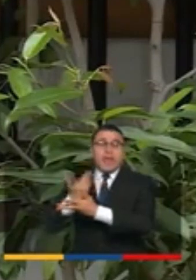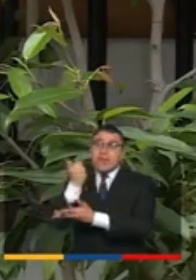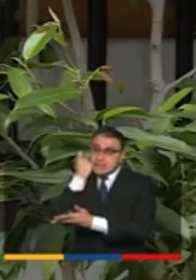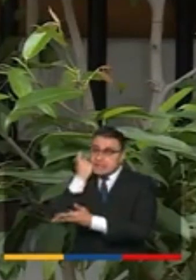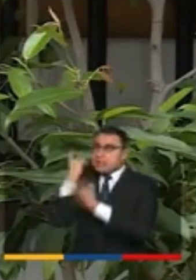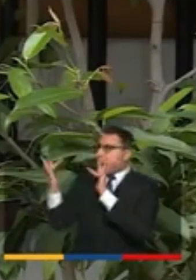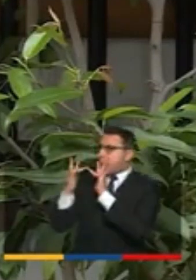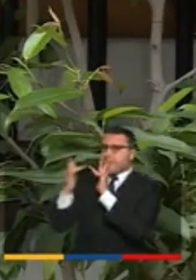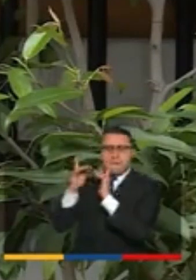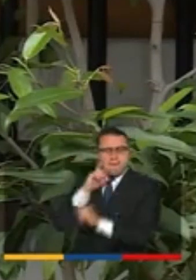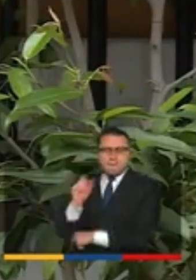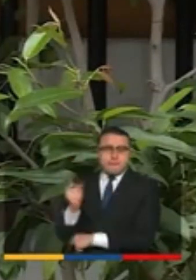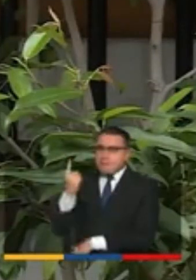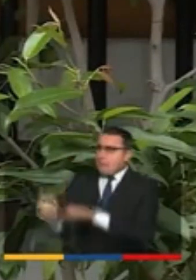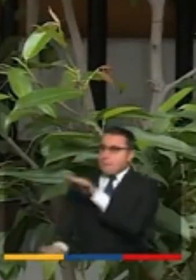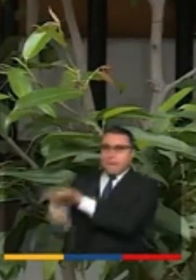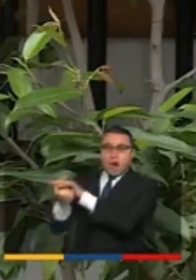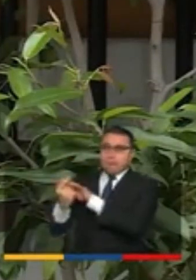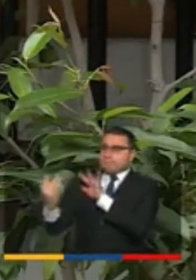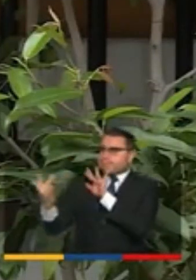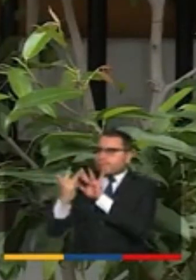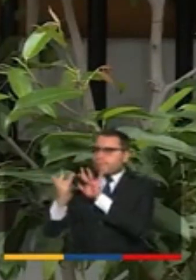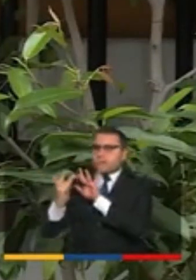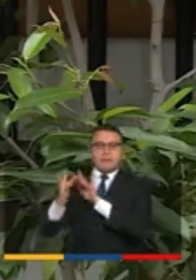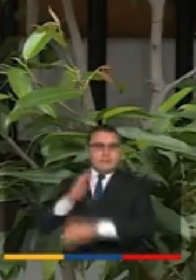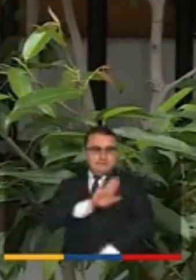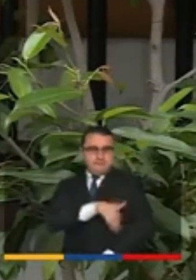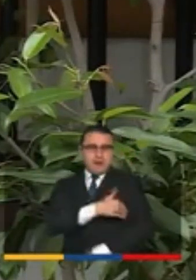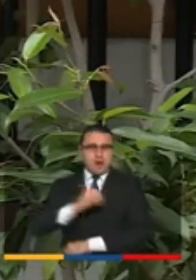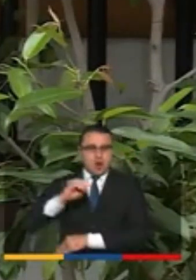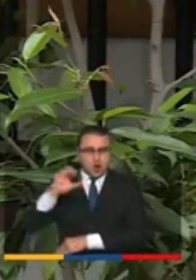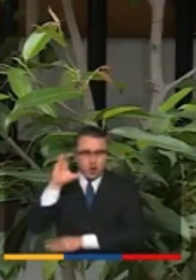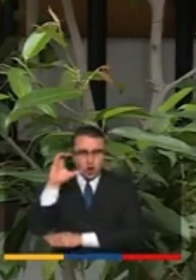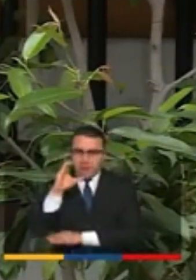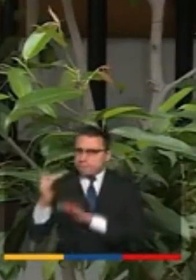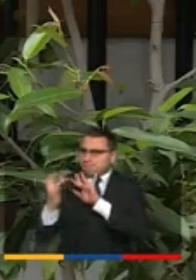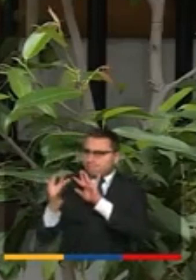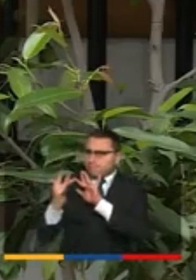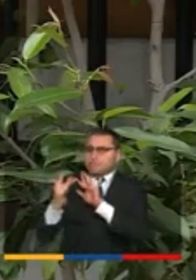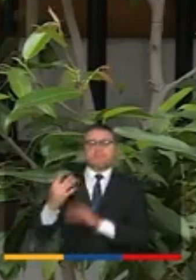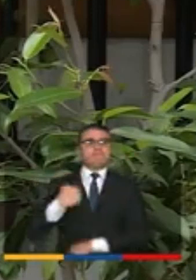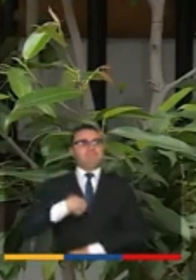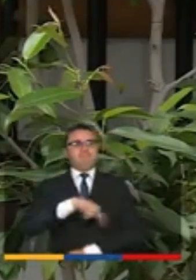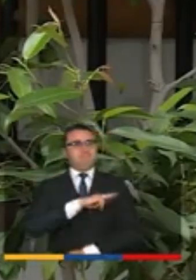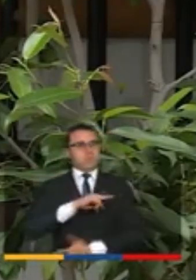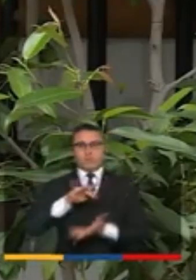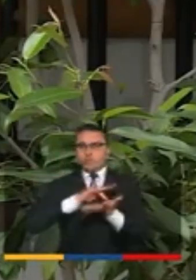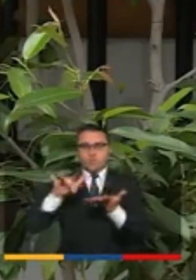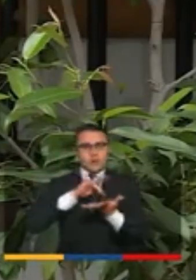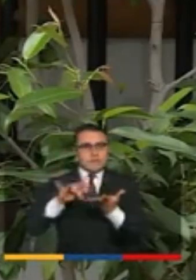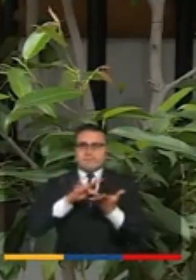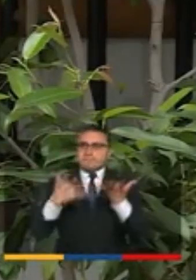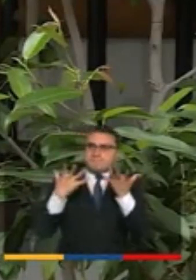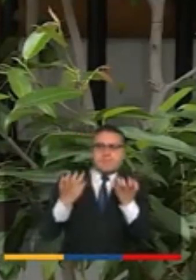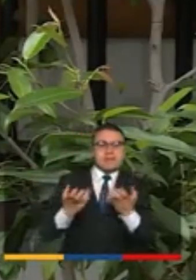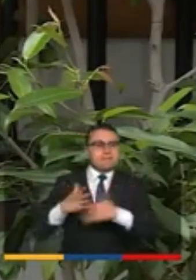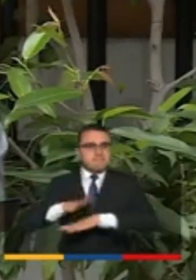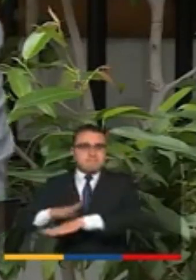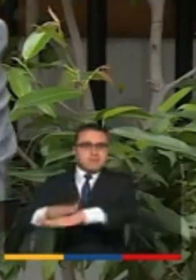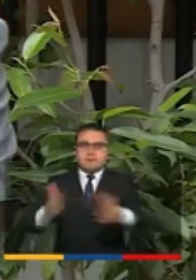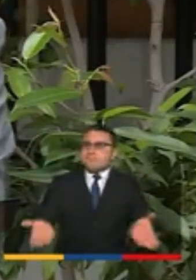desde el primer momento con el canciller de Colombia, buscaremos con urgencia la convocatoria de una